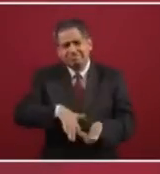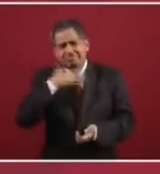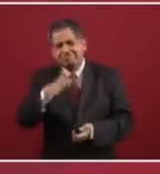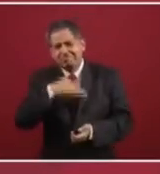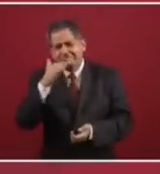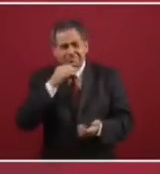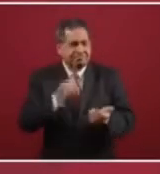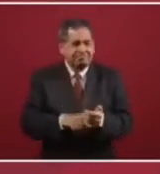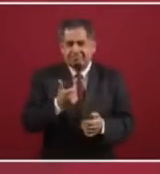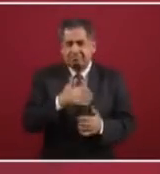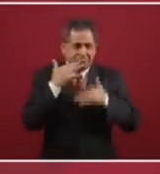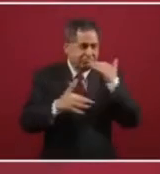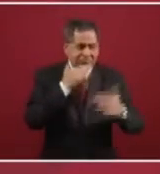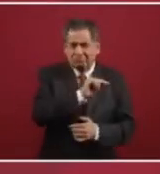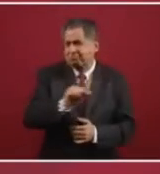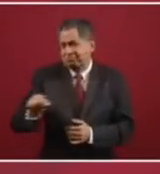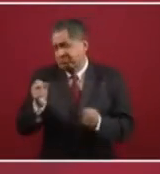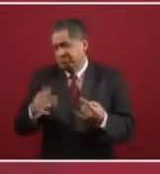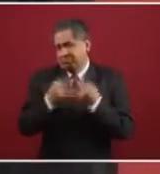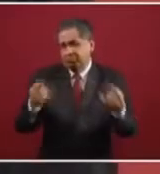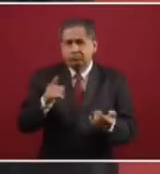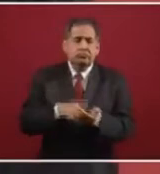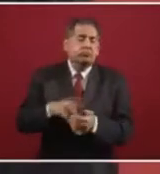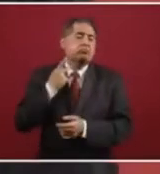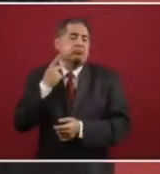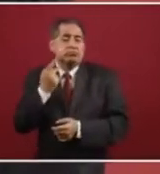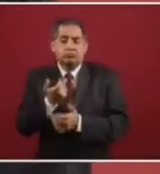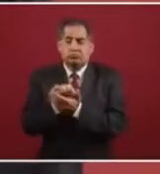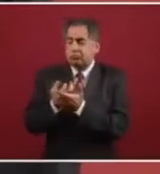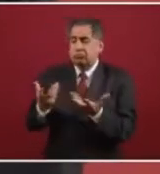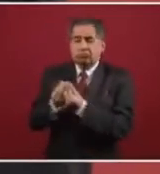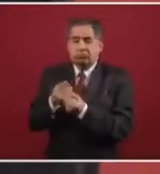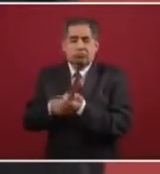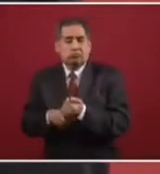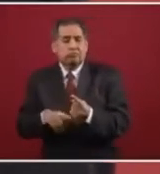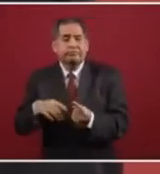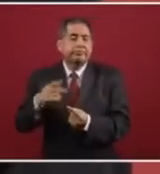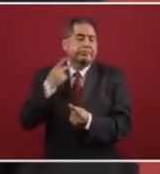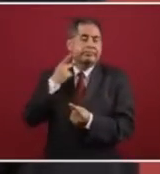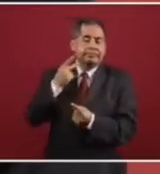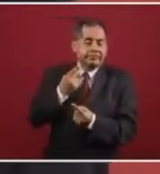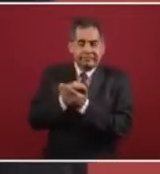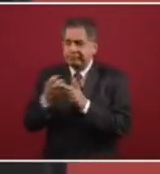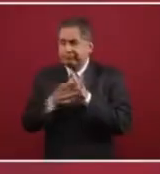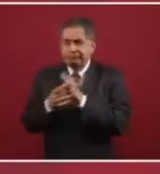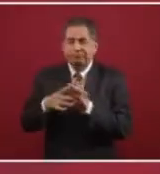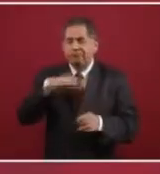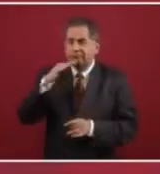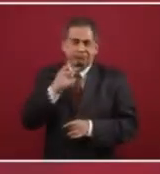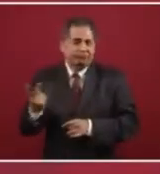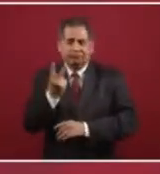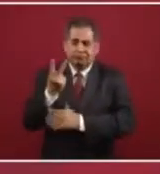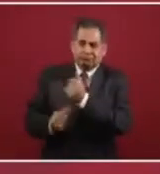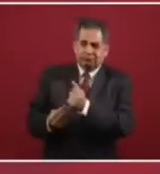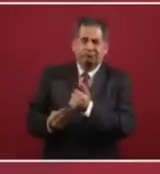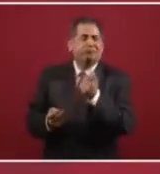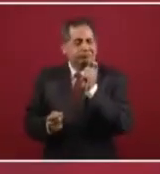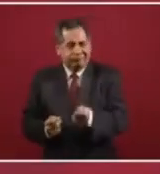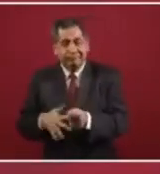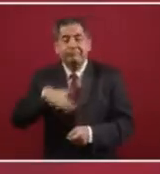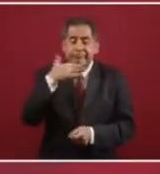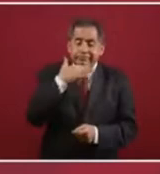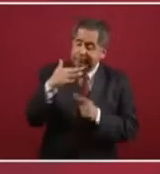este fenómeno económico y político. Fenómeno económico y político. La corrupción, sostengo, es un